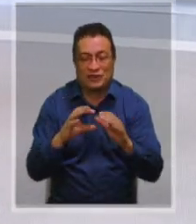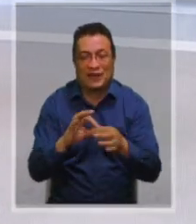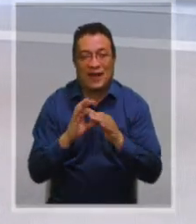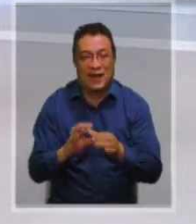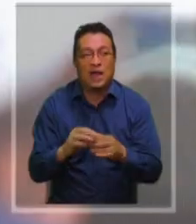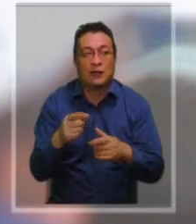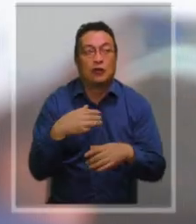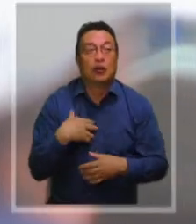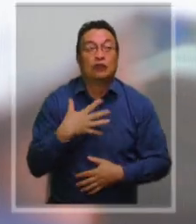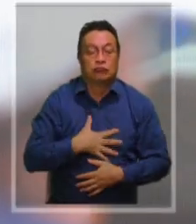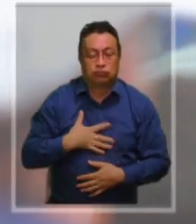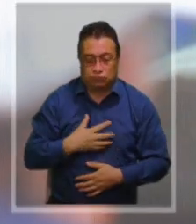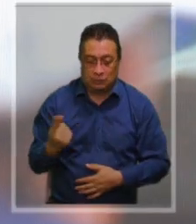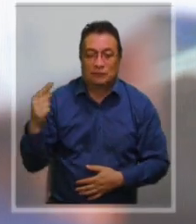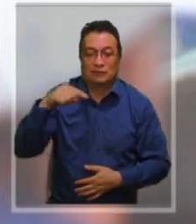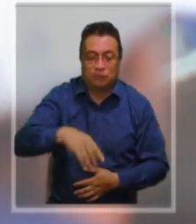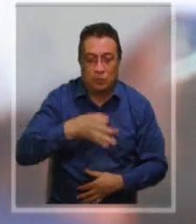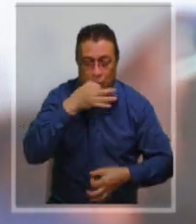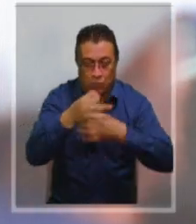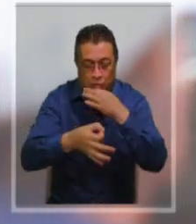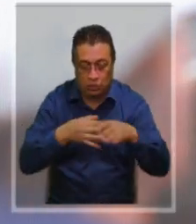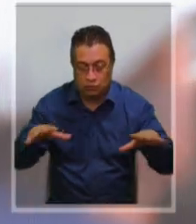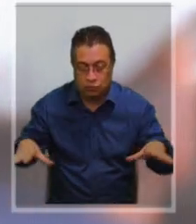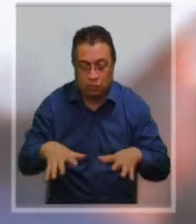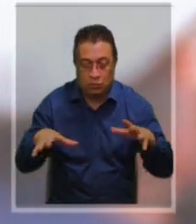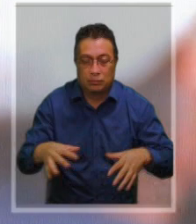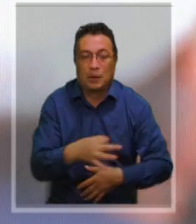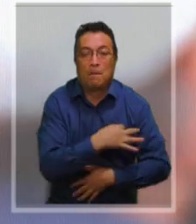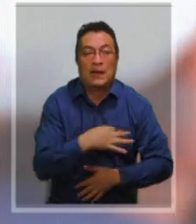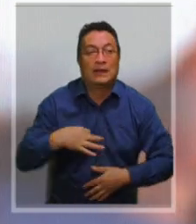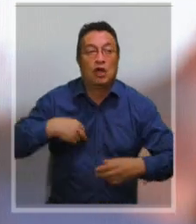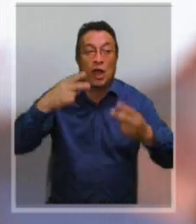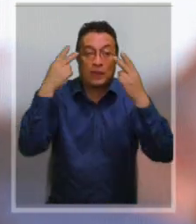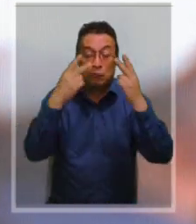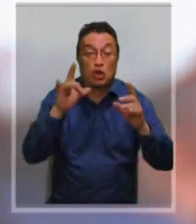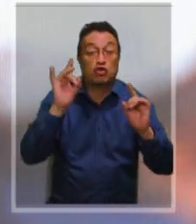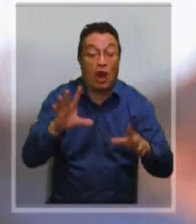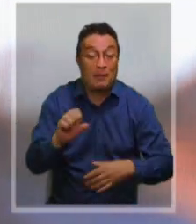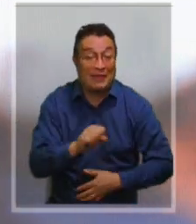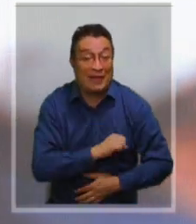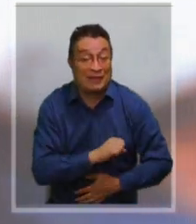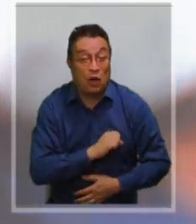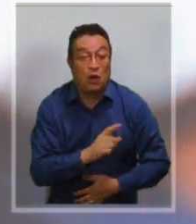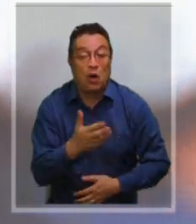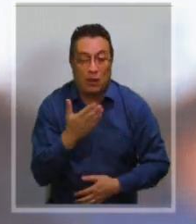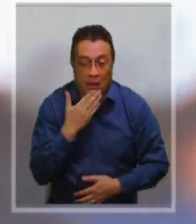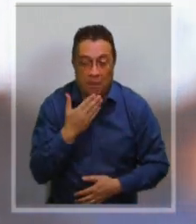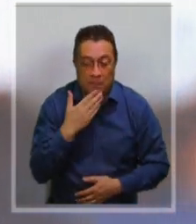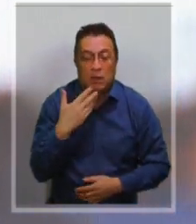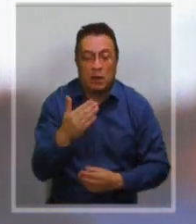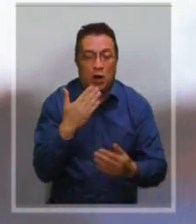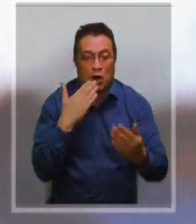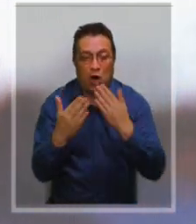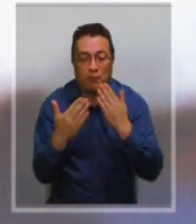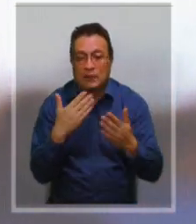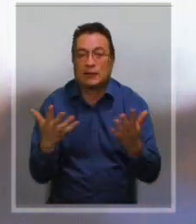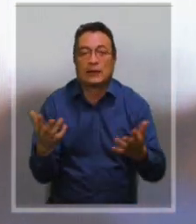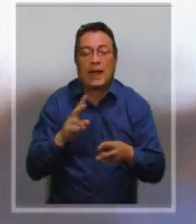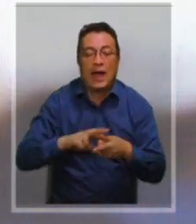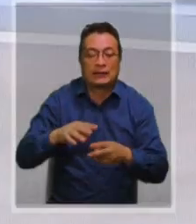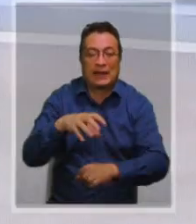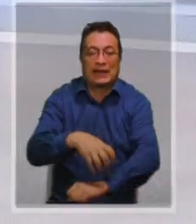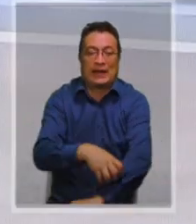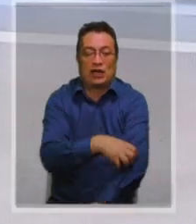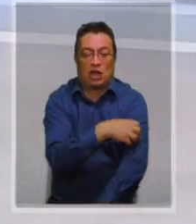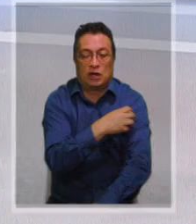una alegría estar acá y poder comunicar los esfuerzos que hacemos del Ministerio de Transporte y Telecomunicaciones, no solo en Santiago, ¿eh? También sería bueno alguna vez poder conversar también de lo que estamos haciendo en regiones.